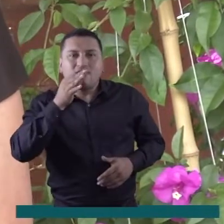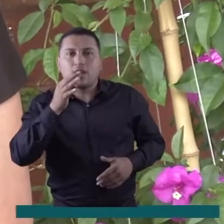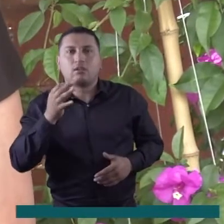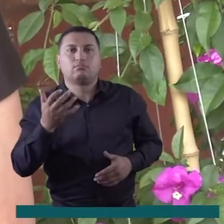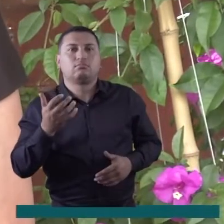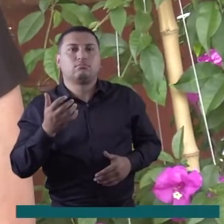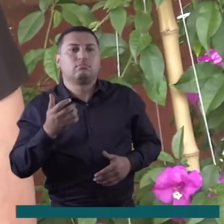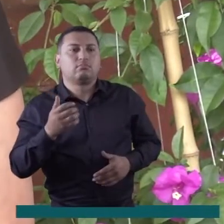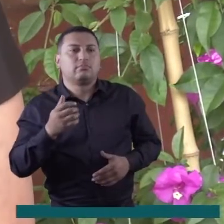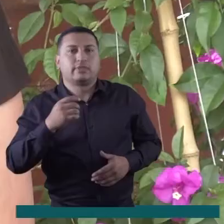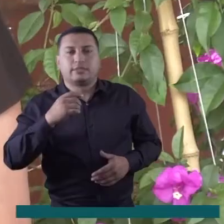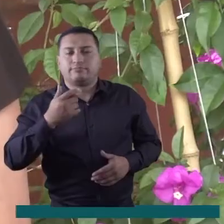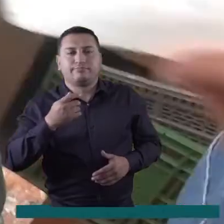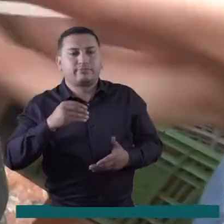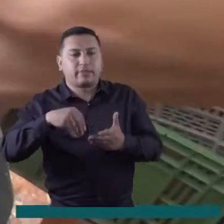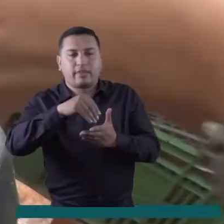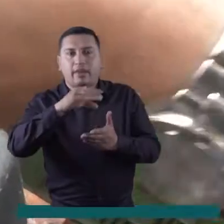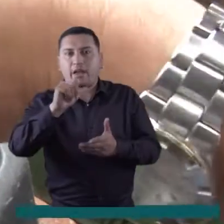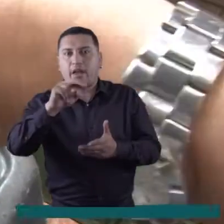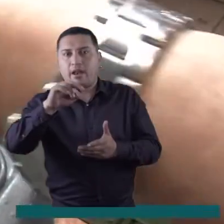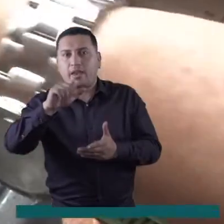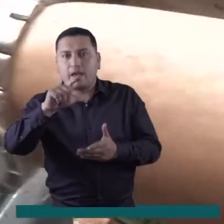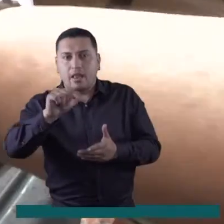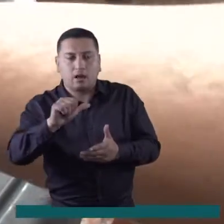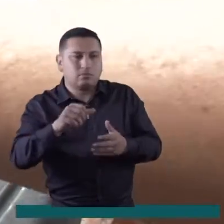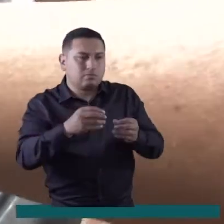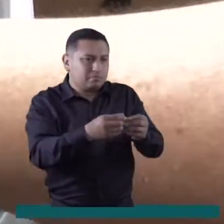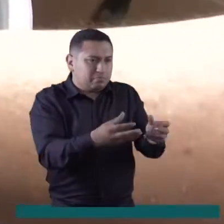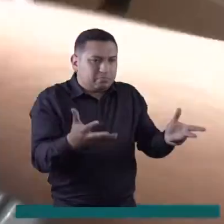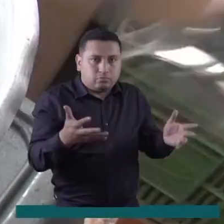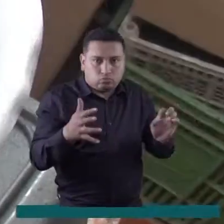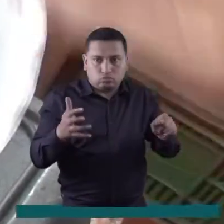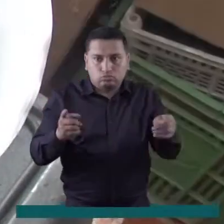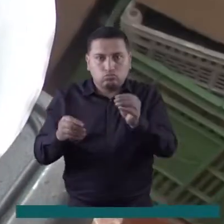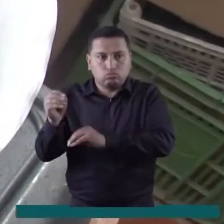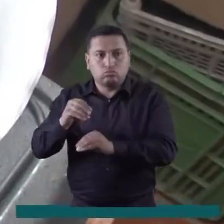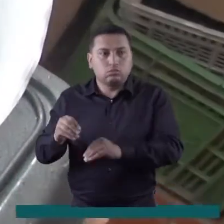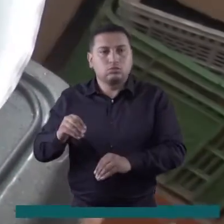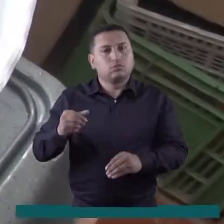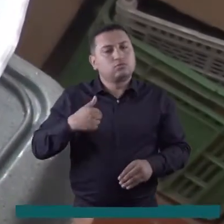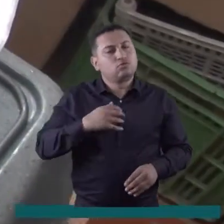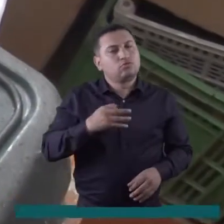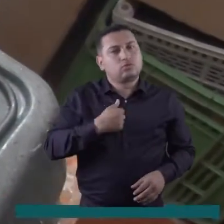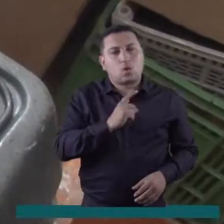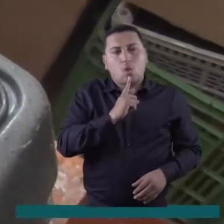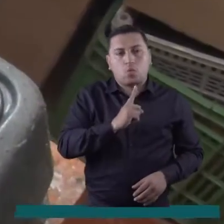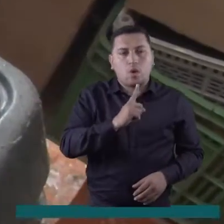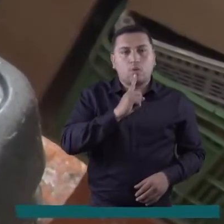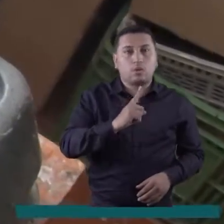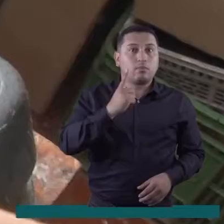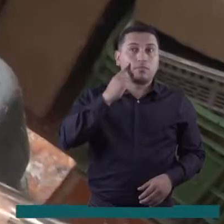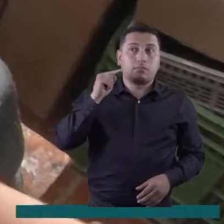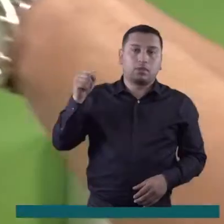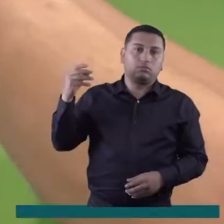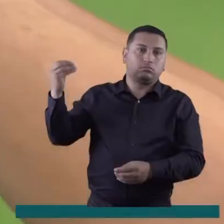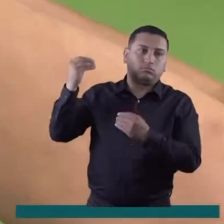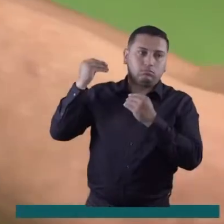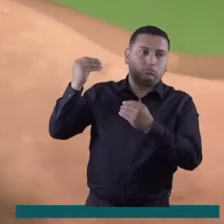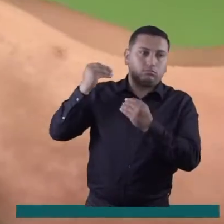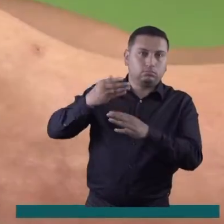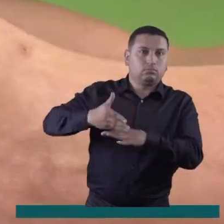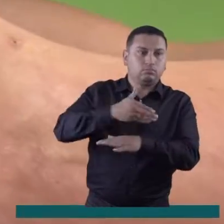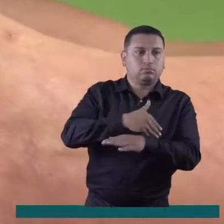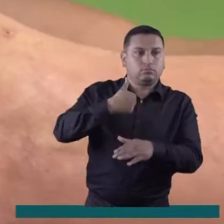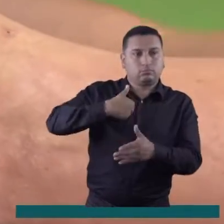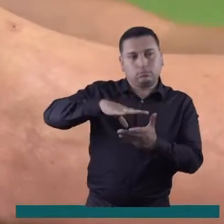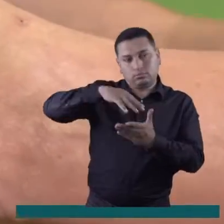con eucalipto, con lavanda. María Paula Hoyos asegura que siempre ha tenido una conexión con las velas. Su papá fue quien la impulsó